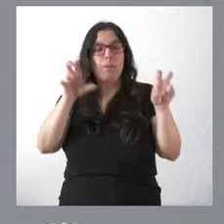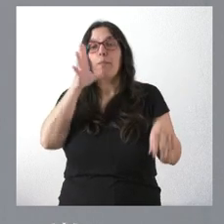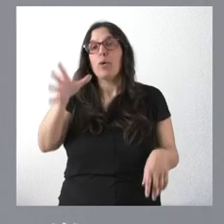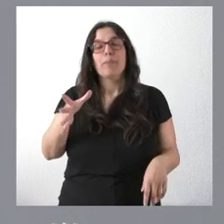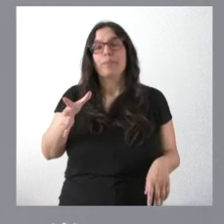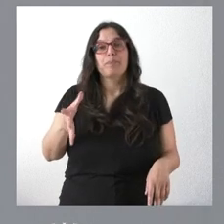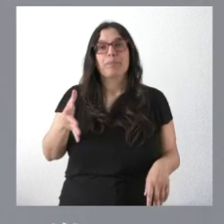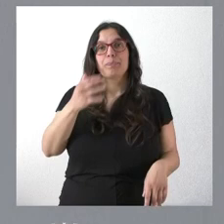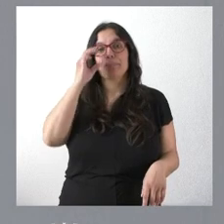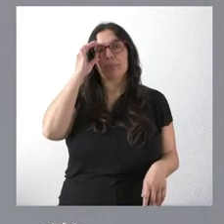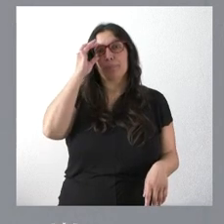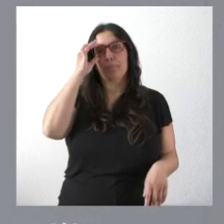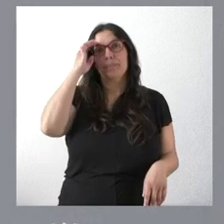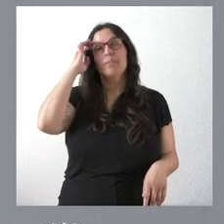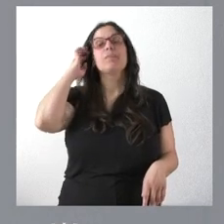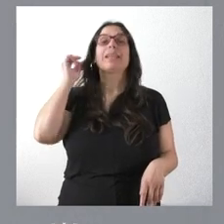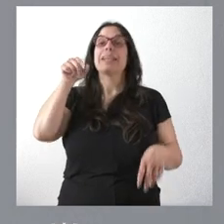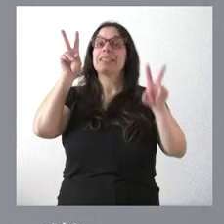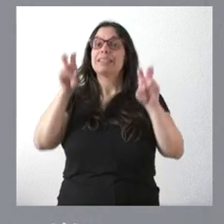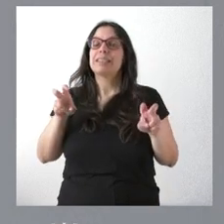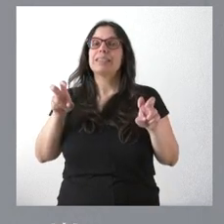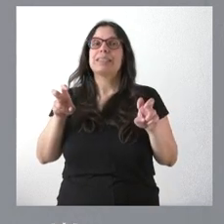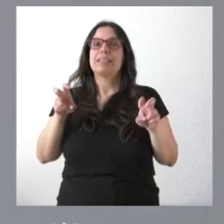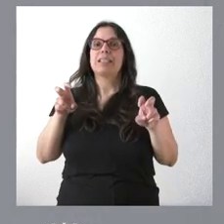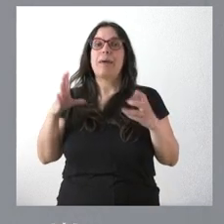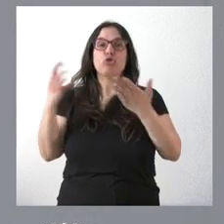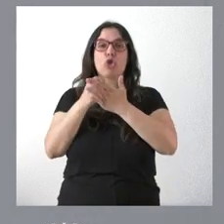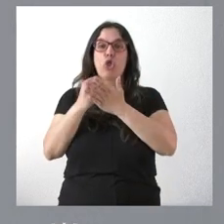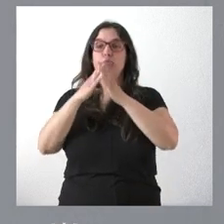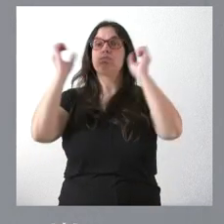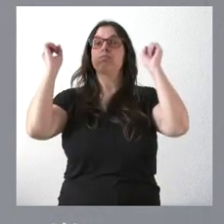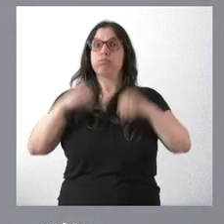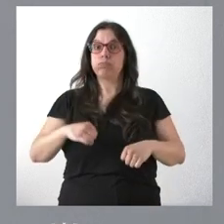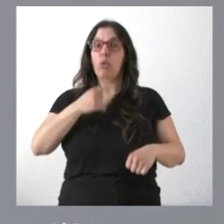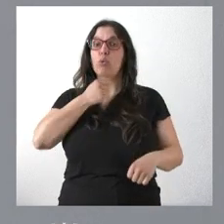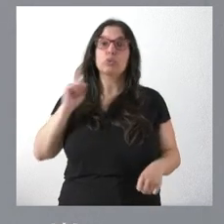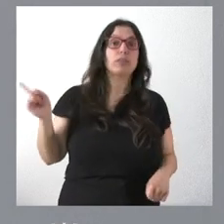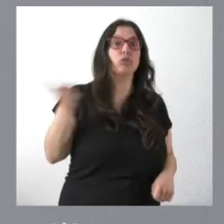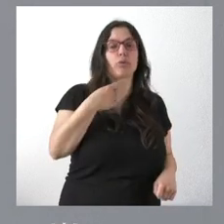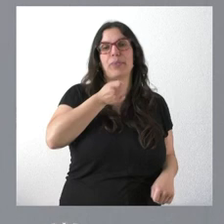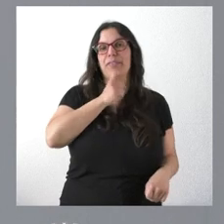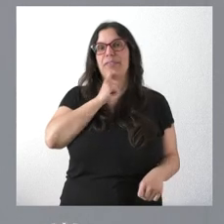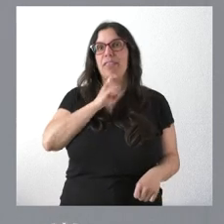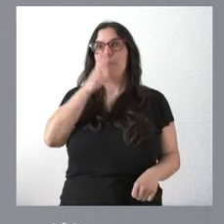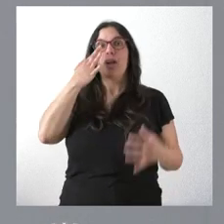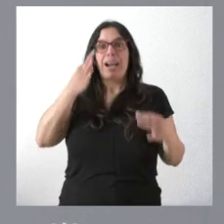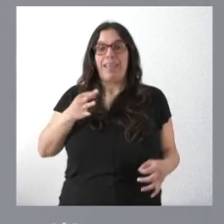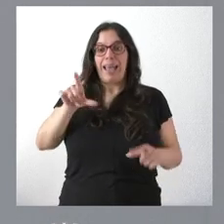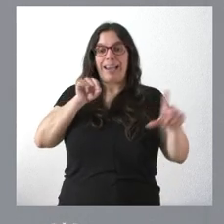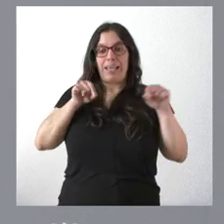difícil casar esta cuestión o poner de acuerdo a todo el mundo cuando solo tenemos dos fiestas